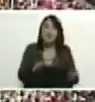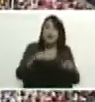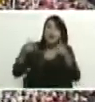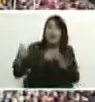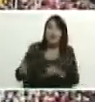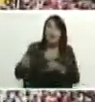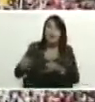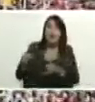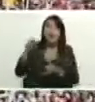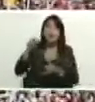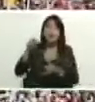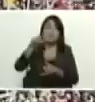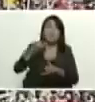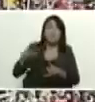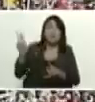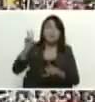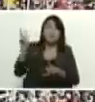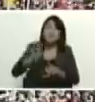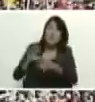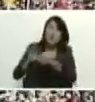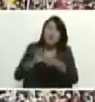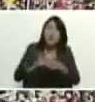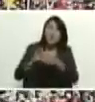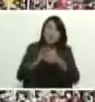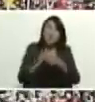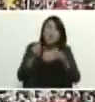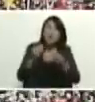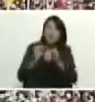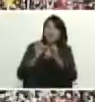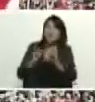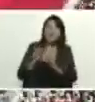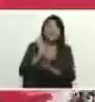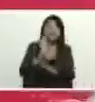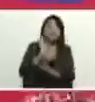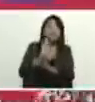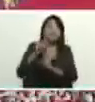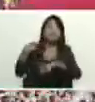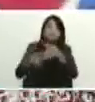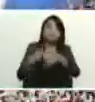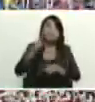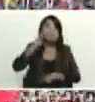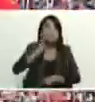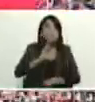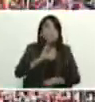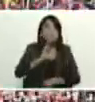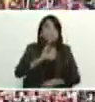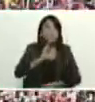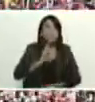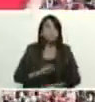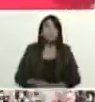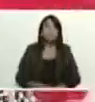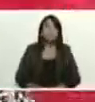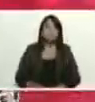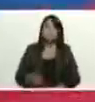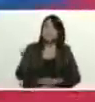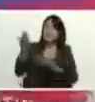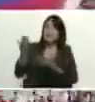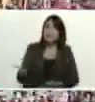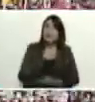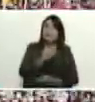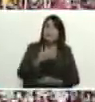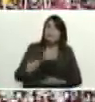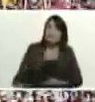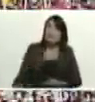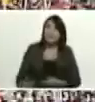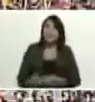unido que nunca para seguir defendiendo la revolución bolivariana. Hermano presidente, los